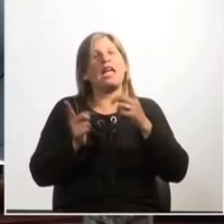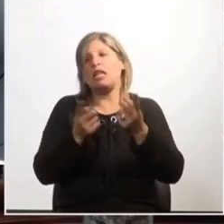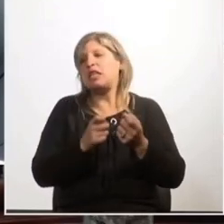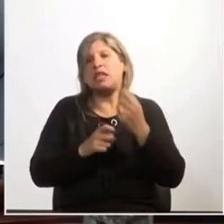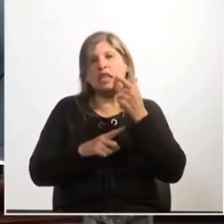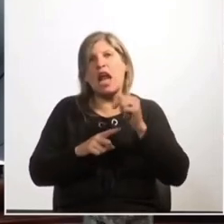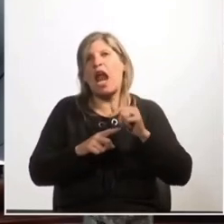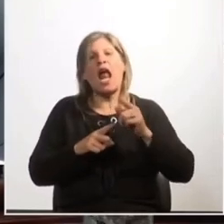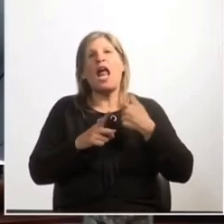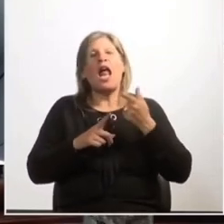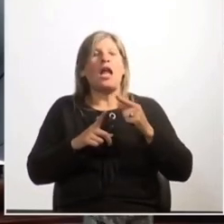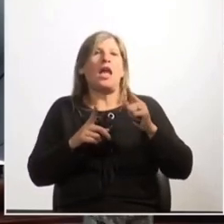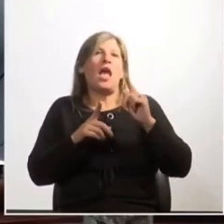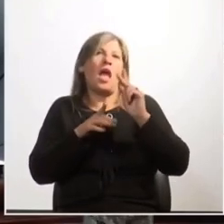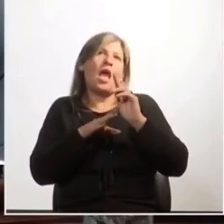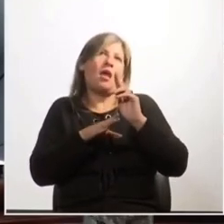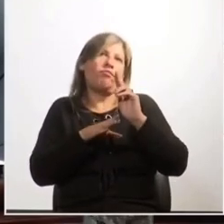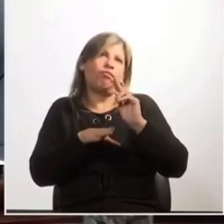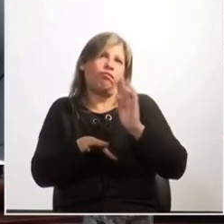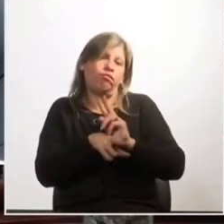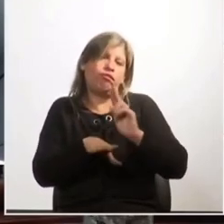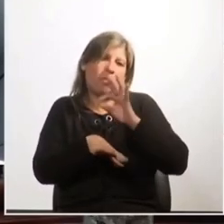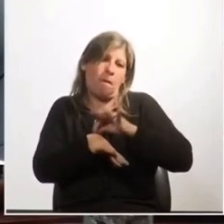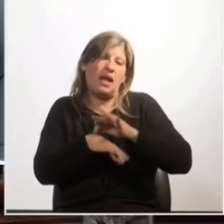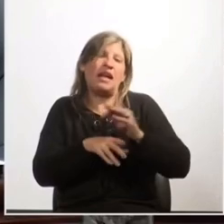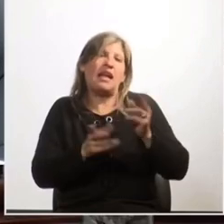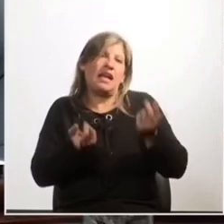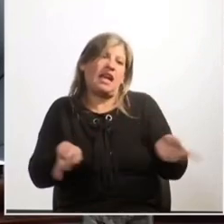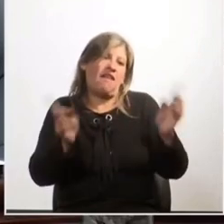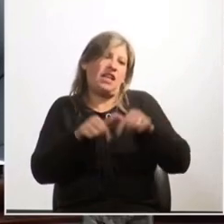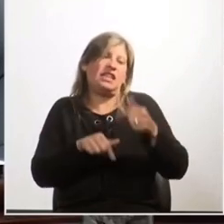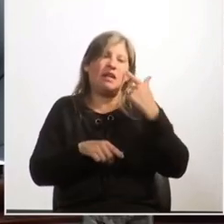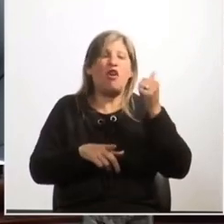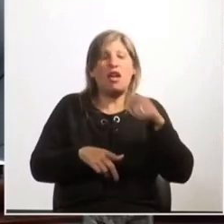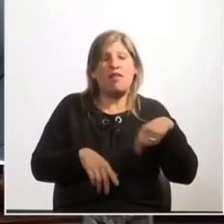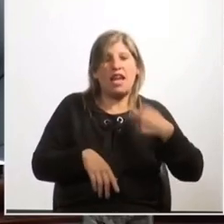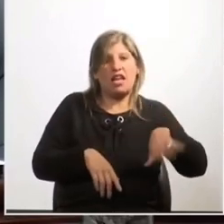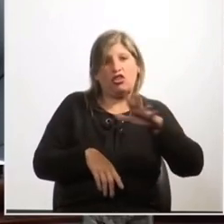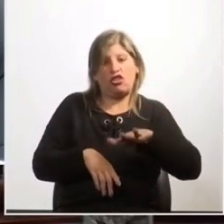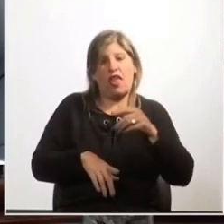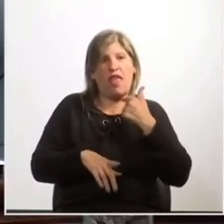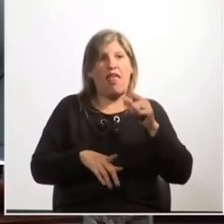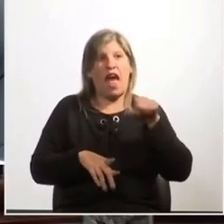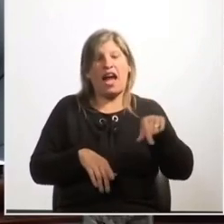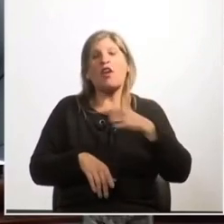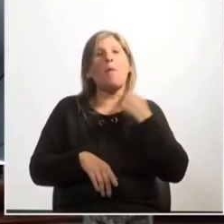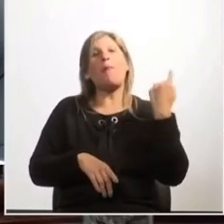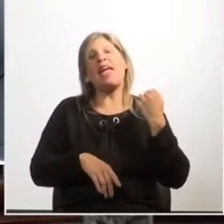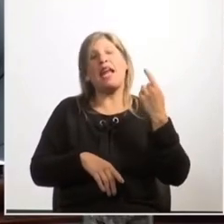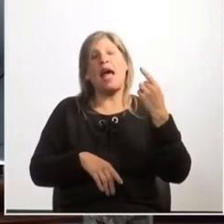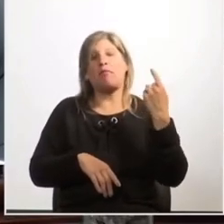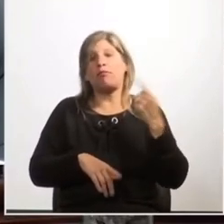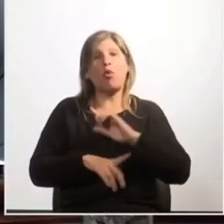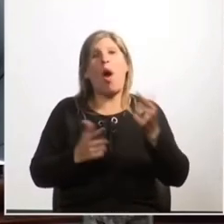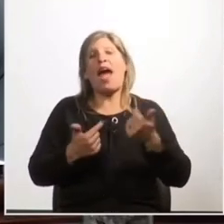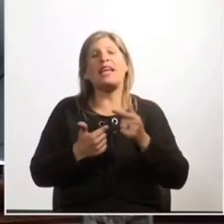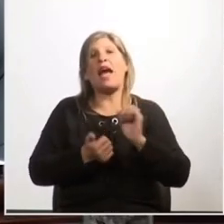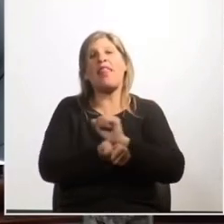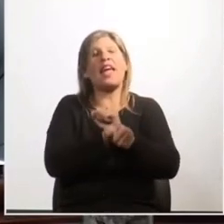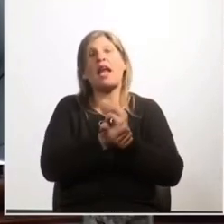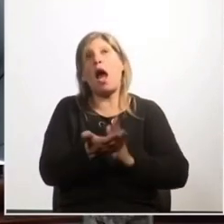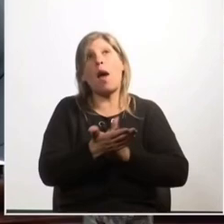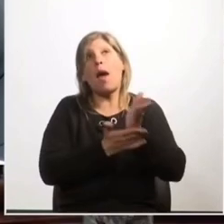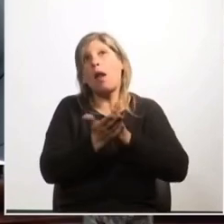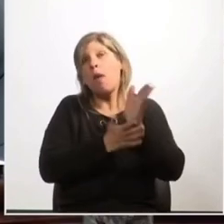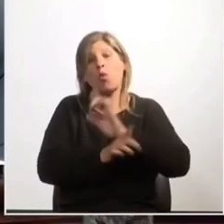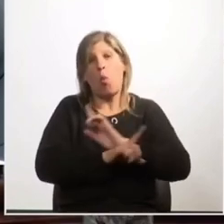considerar que en nuestro país en algún momento los delincuentes vuelven a la sociedad. Acá no hay pena de muerte, acá no hay cadena perpetua. Y van a